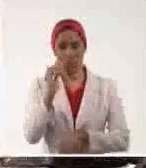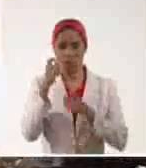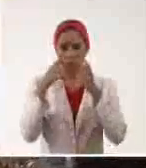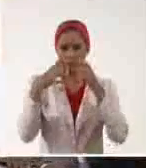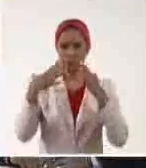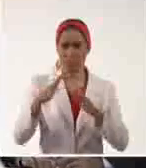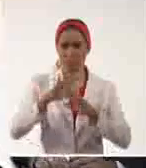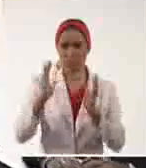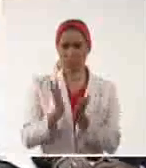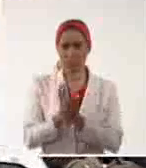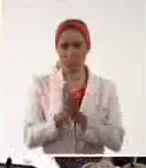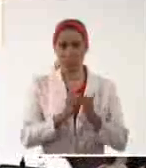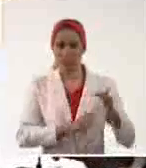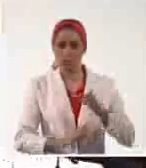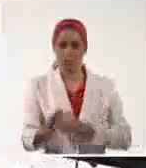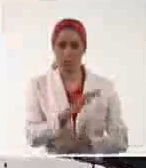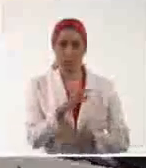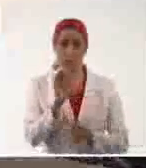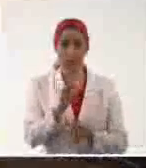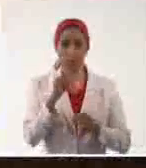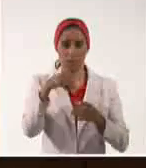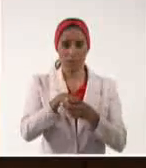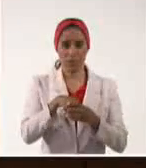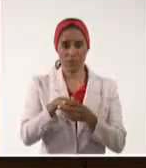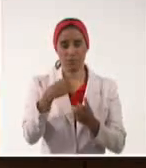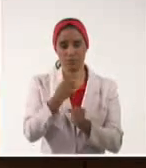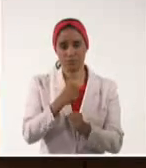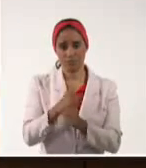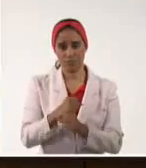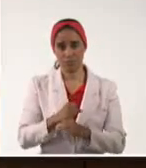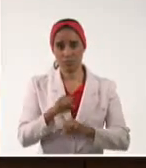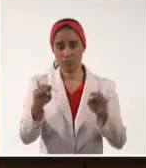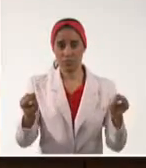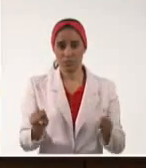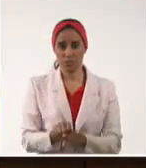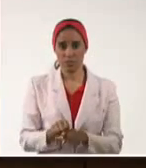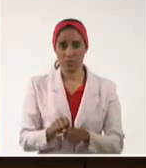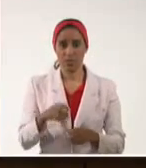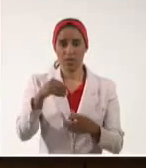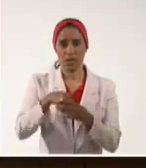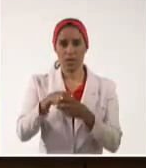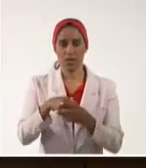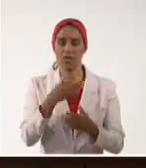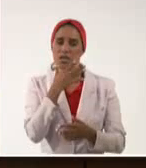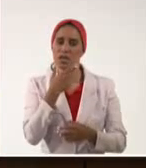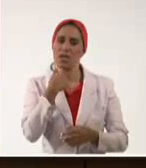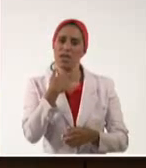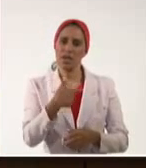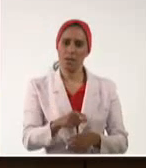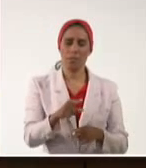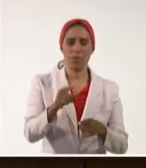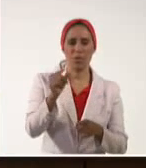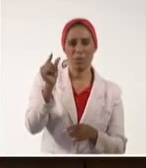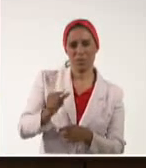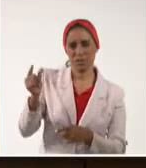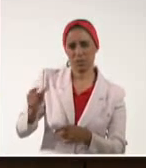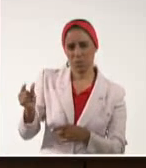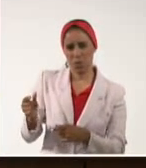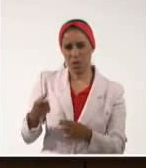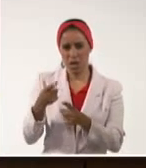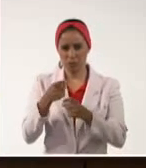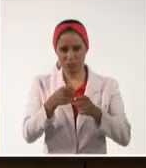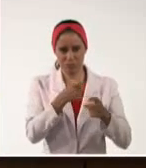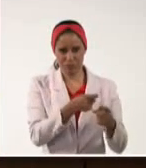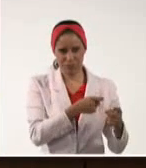que prevalece en estos sectores. Ahí están los casos de Luis Posada Carriles y de Orlando Bosch, quienes, a pesar